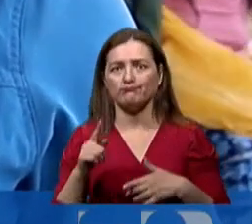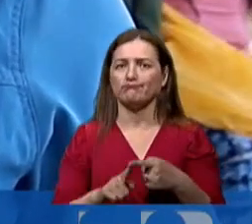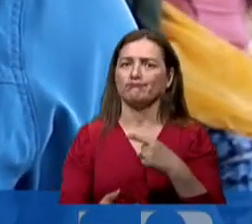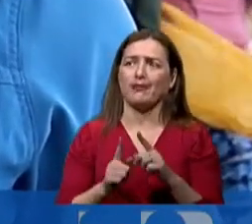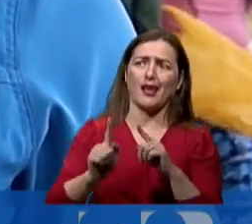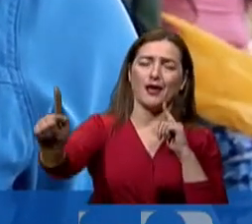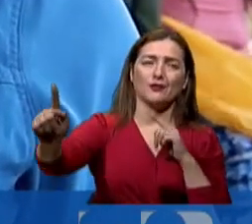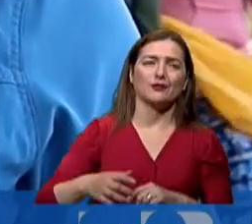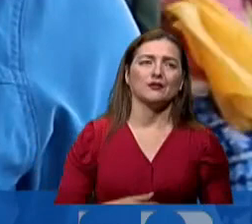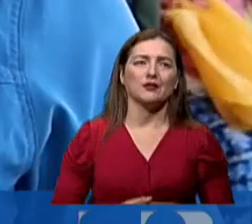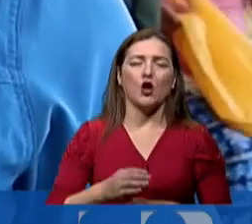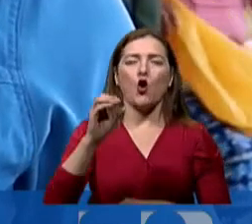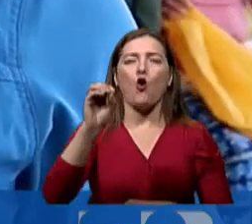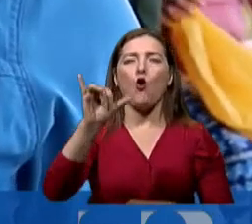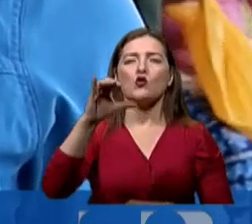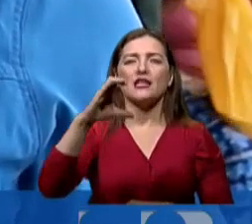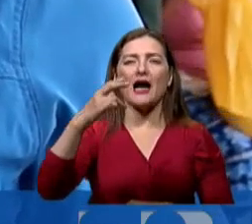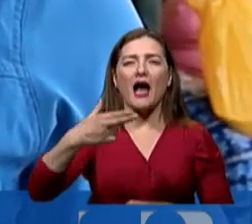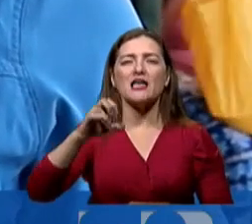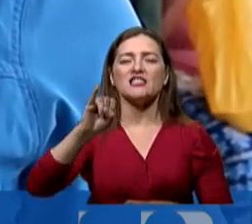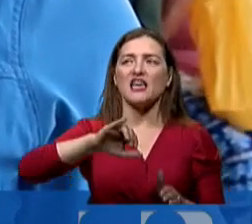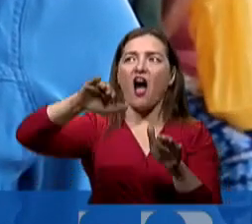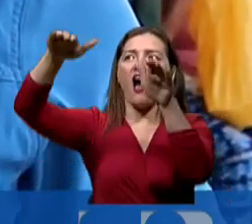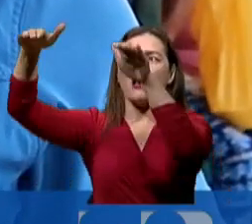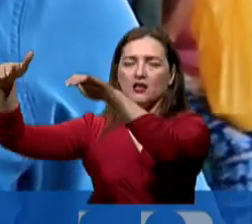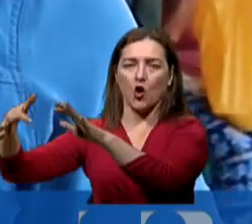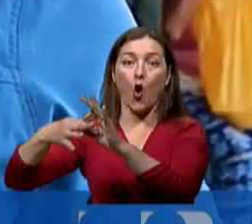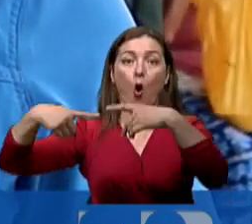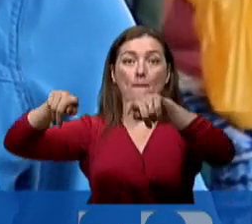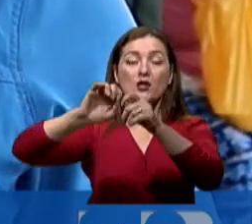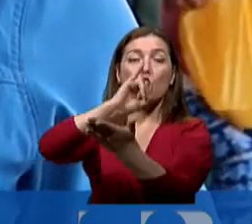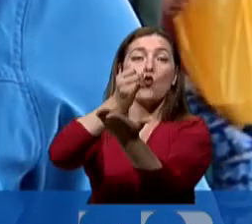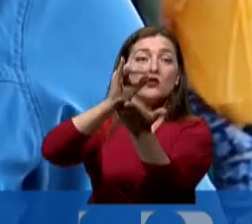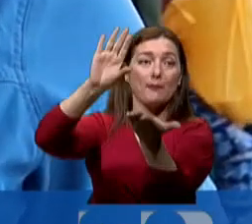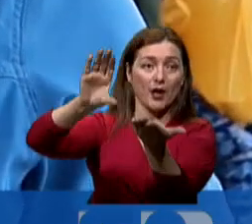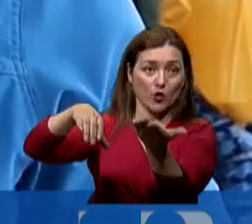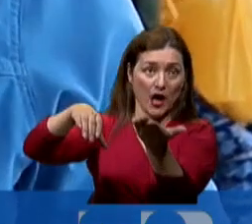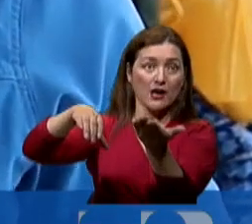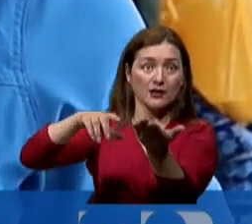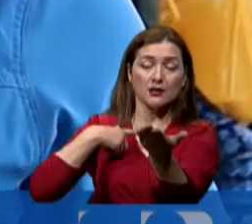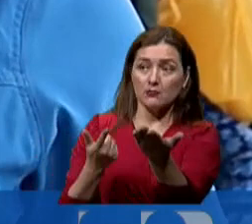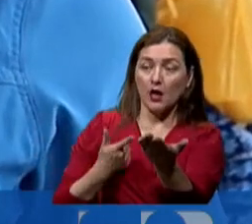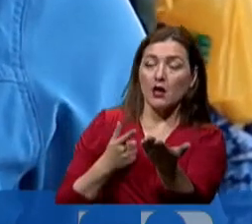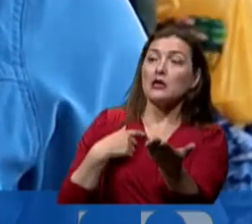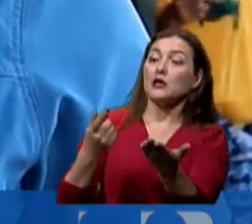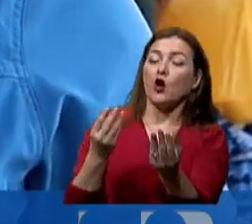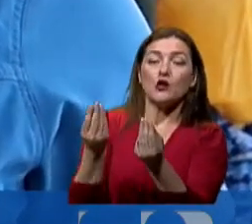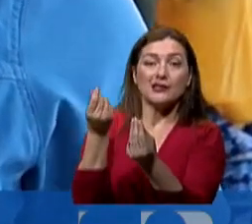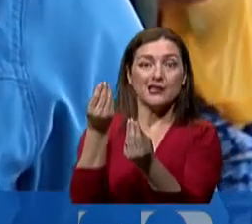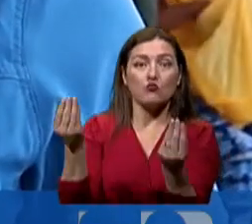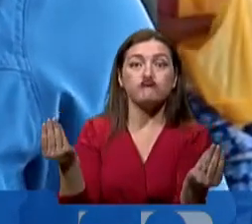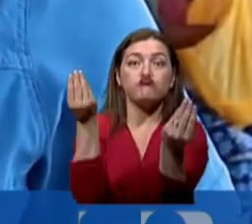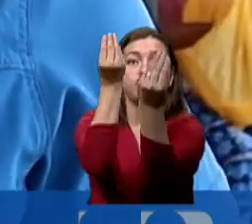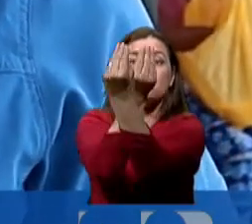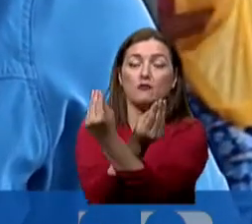ejemplo, Oyacachi, la parte alta, tenemos convenios con las juntas parroquiales. En ese sentido nosotros hacemos transferencias de recursos a fin de que ellos